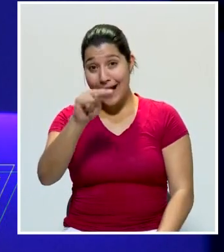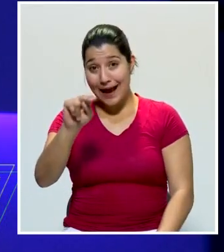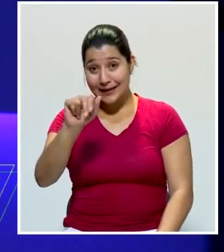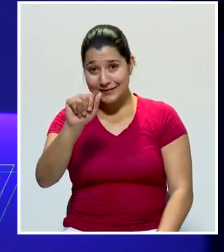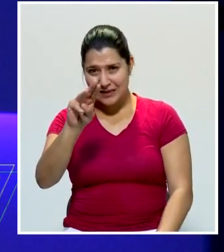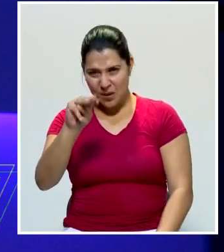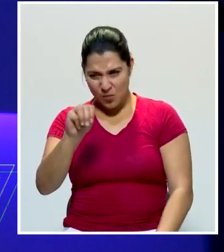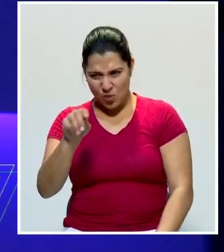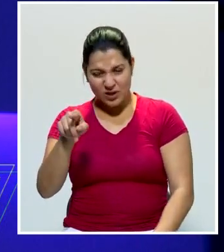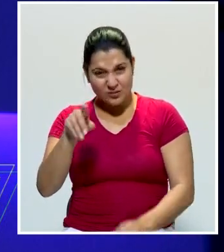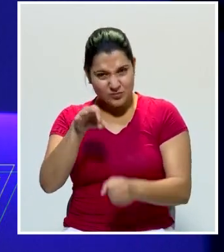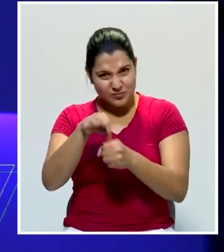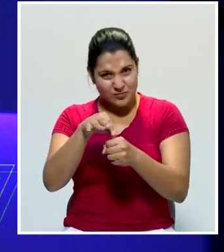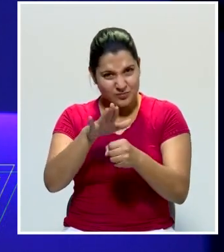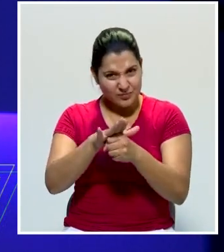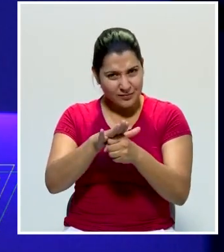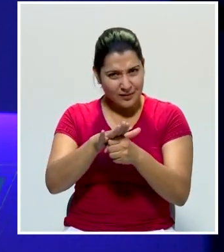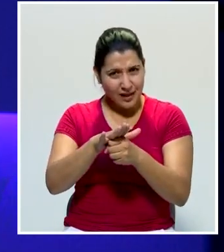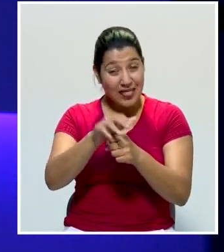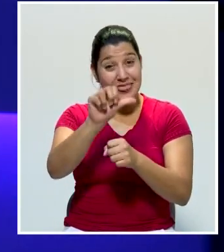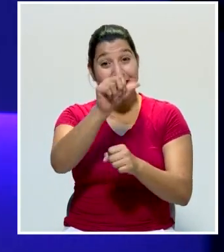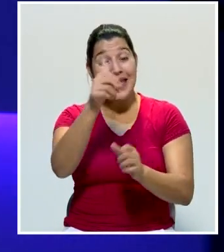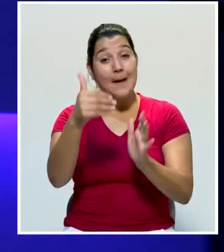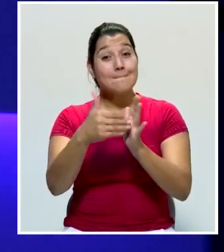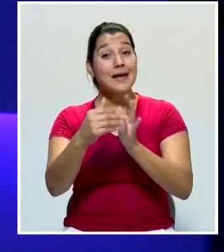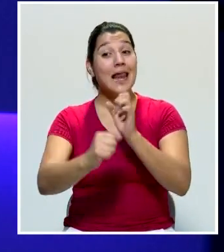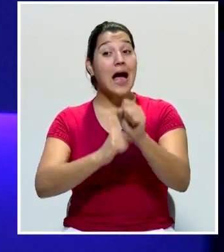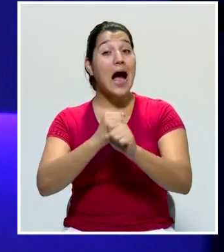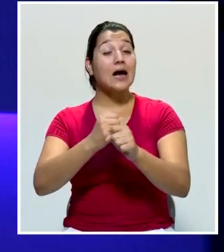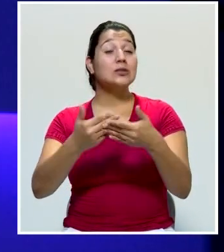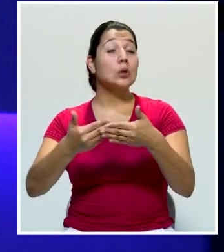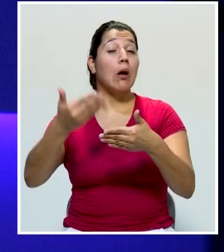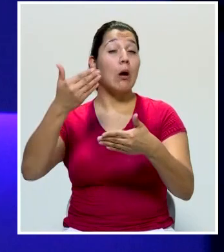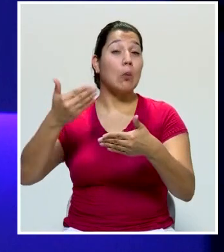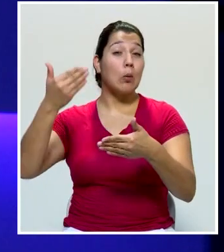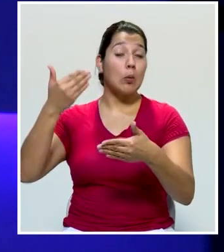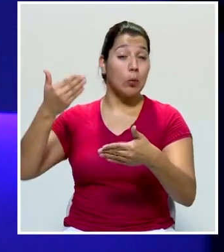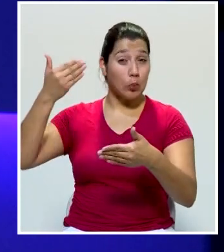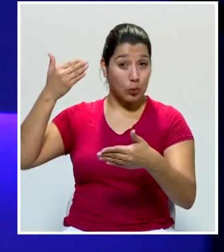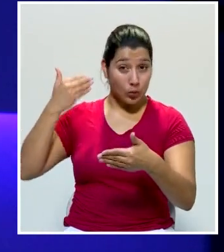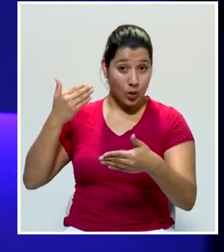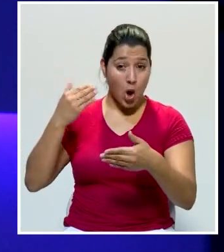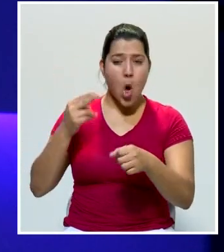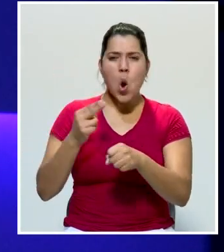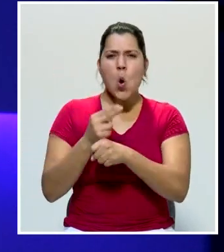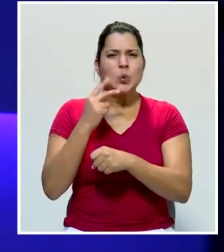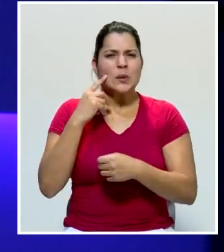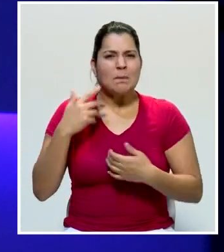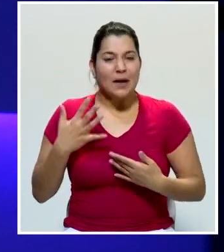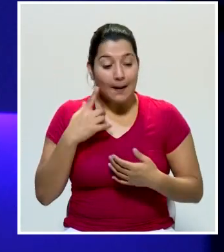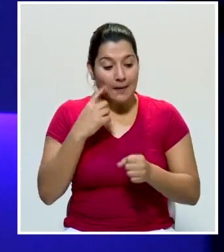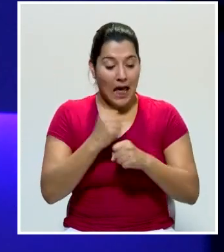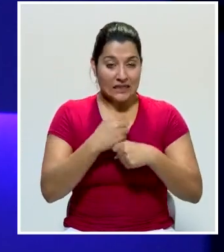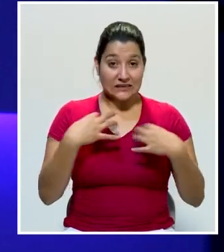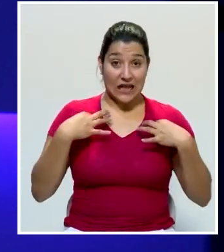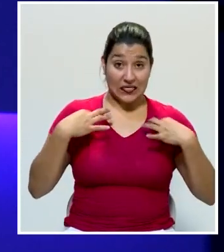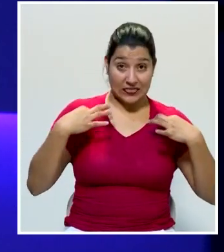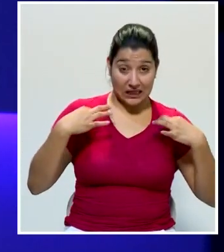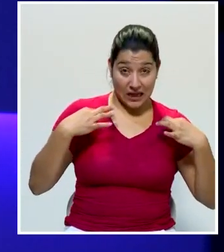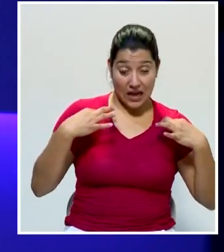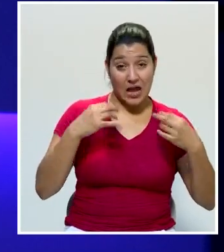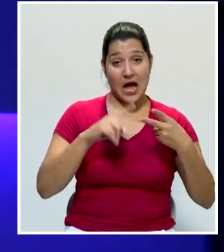cáñamo hace 10.000 años. Se ha usado como materia prima para telas,